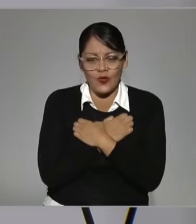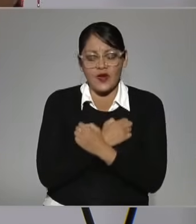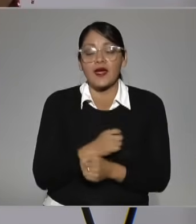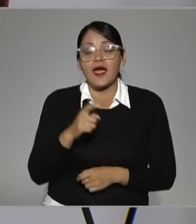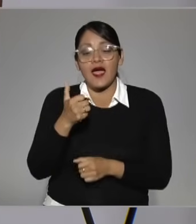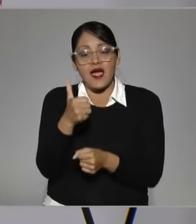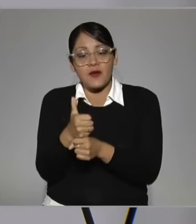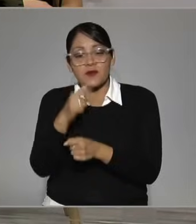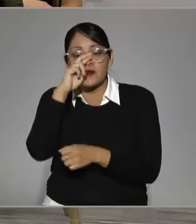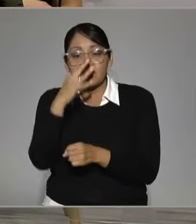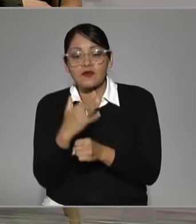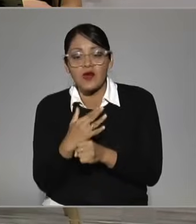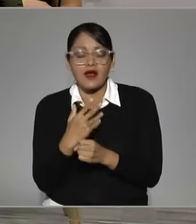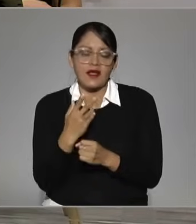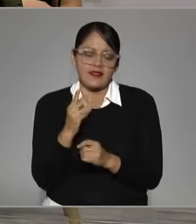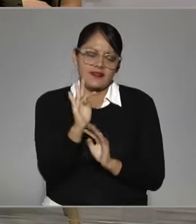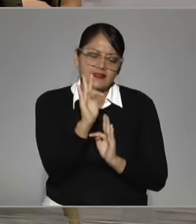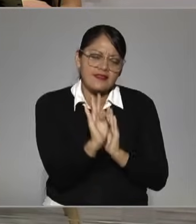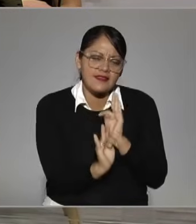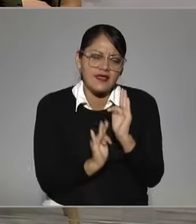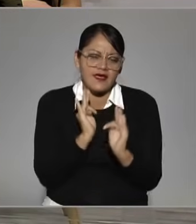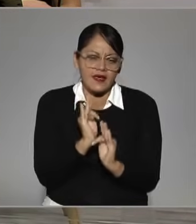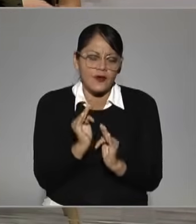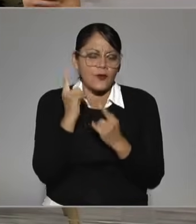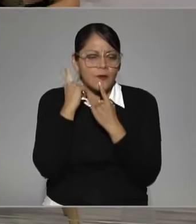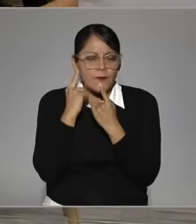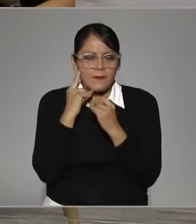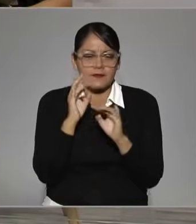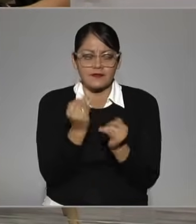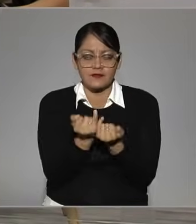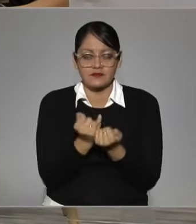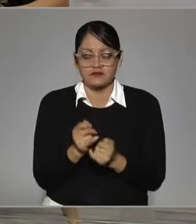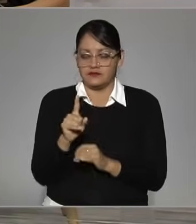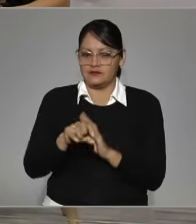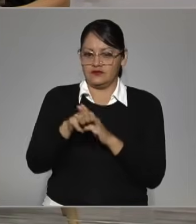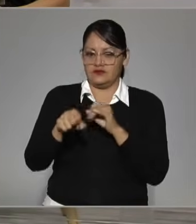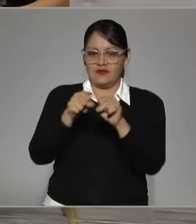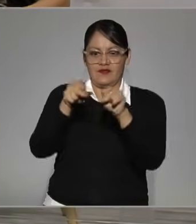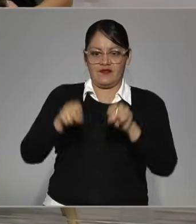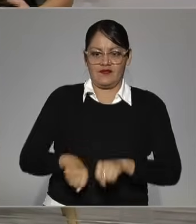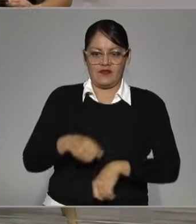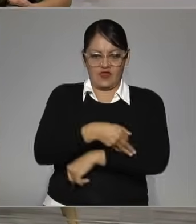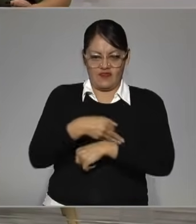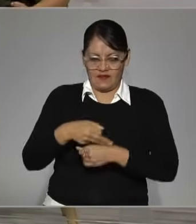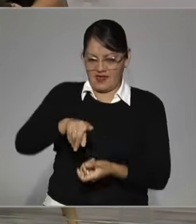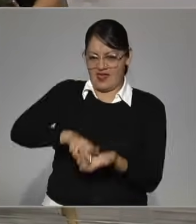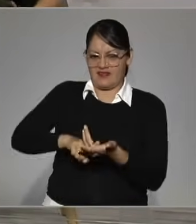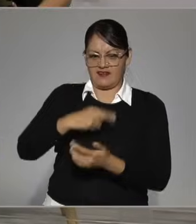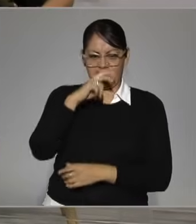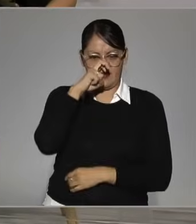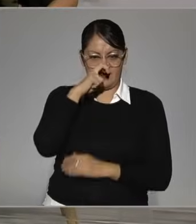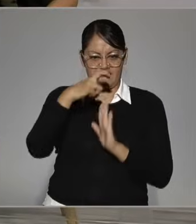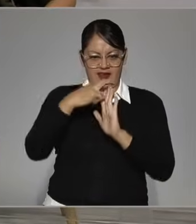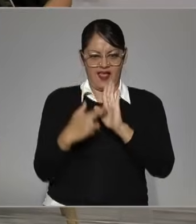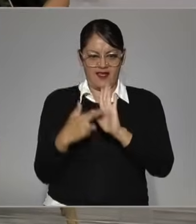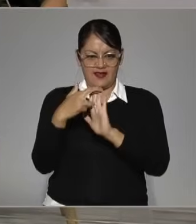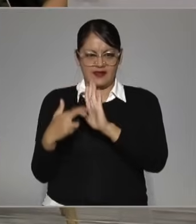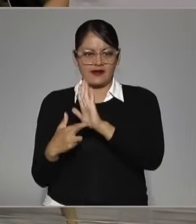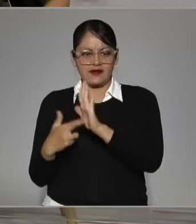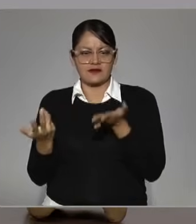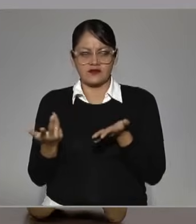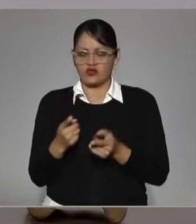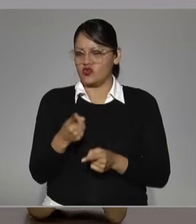Por eso decían, los abuelos deberían ser eternos. ¿Qué pasa cuando estamos en un sistema familiar súper rígido, en donde todo va